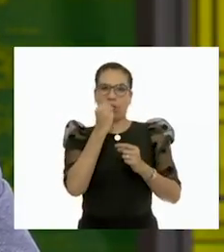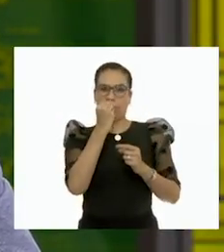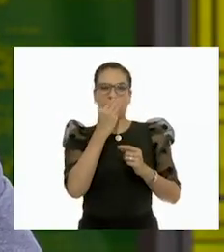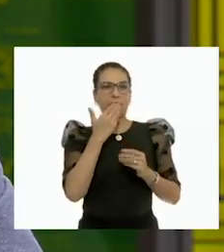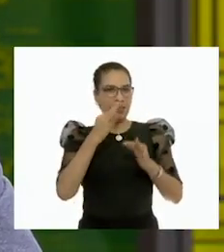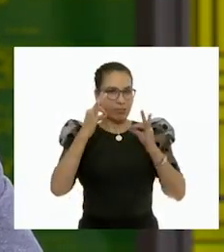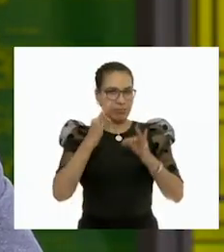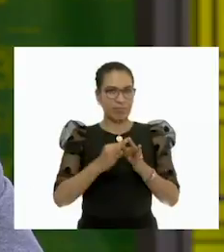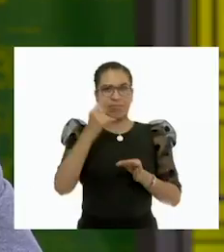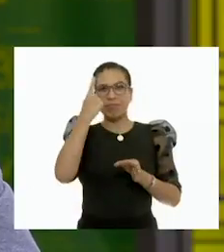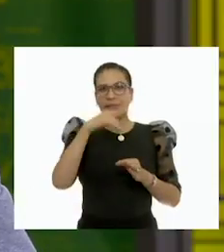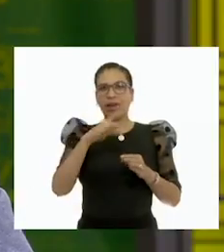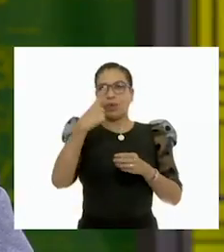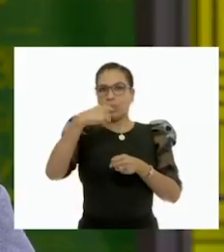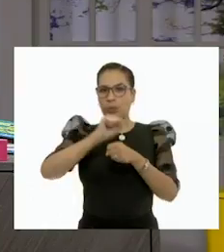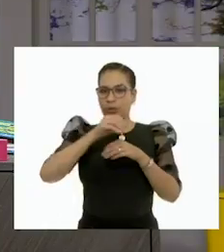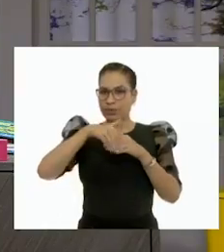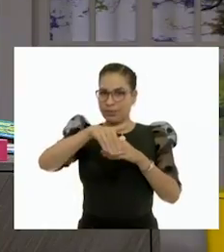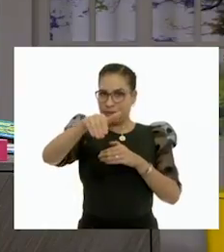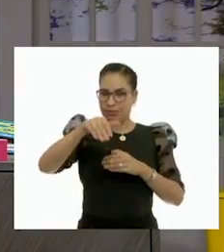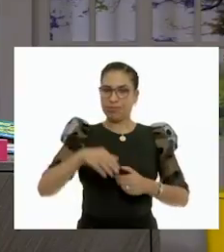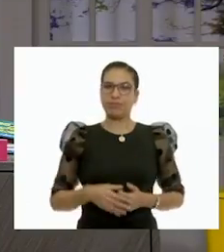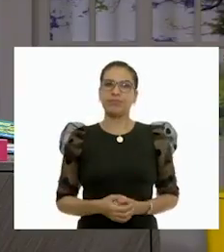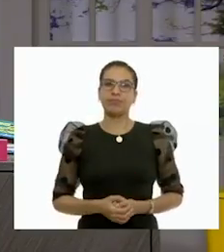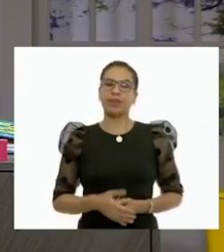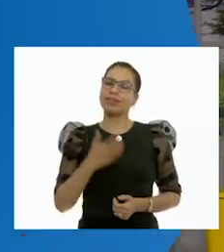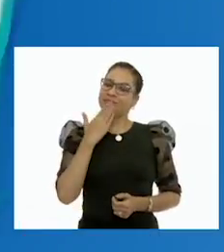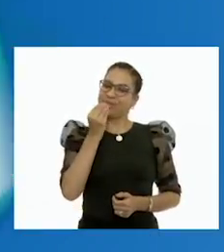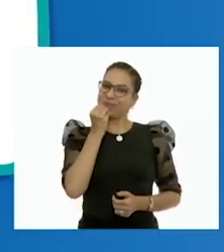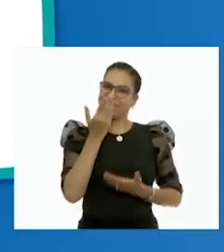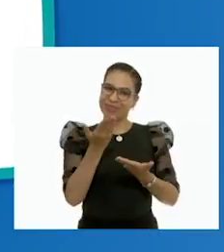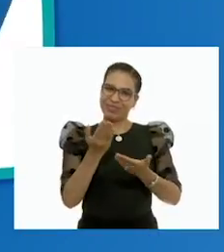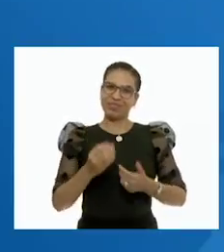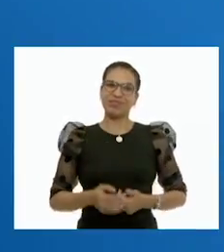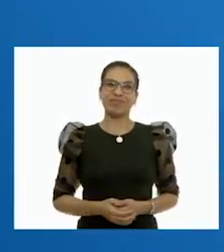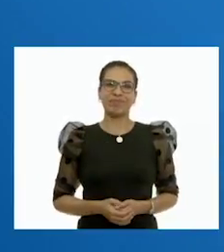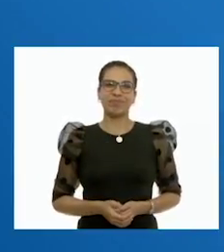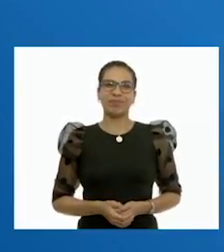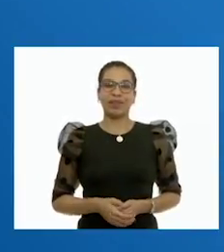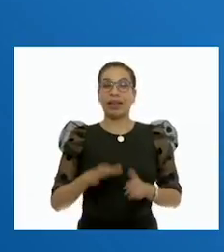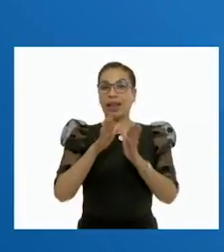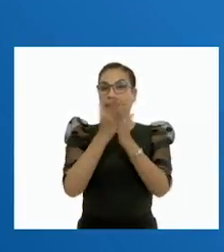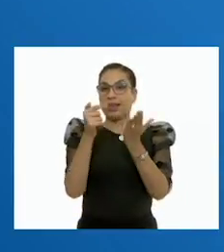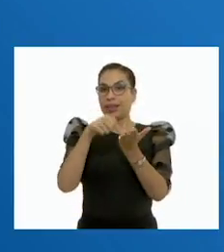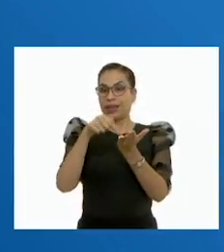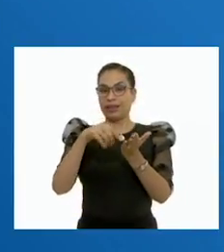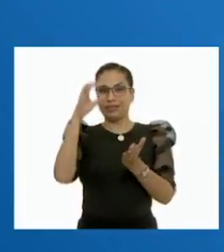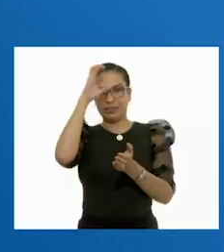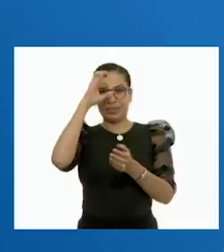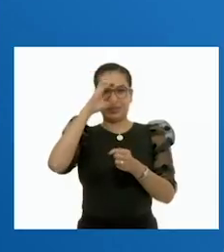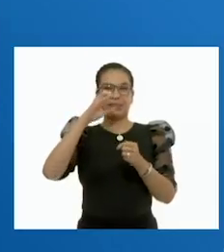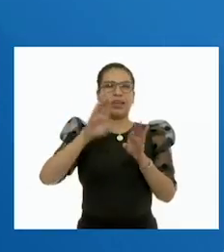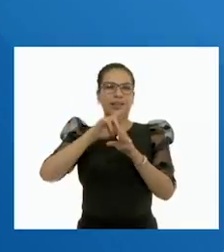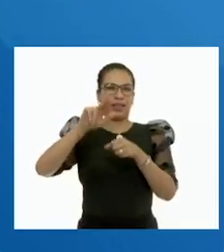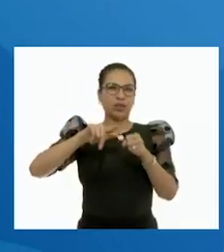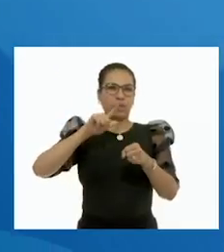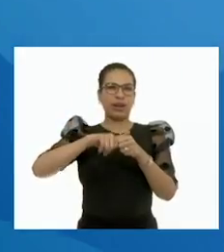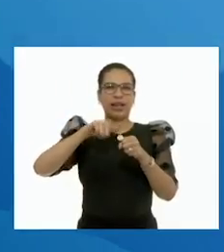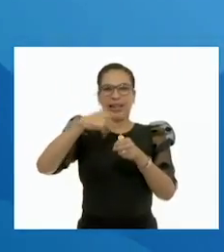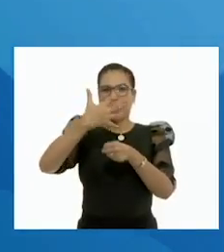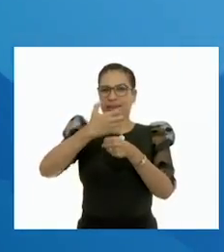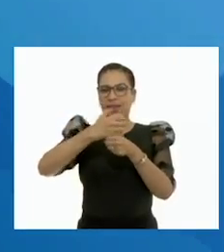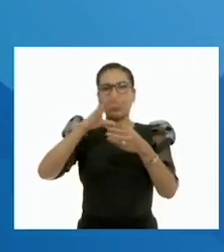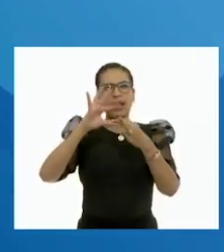correcta para una semana. ¡Buen provecho! En el libro de texto de Ciencias Naturales de quinto grado se